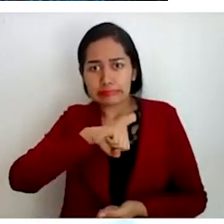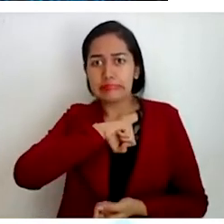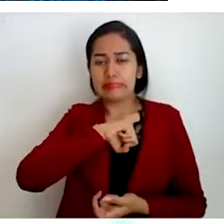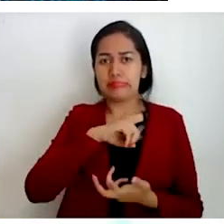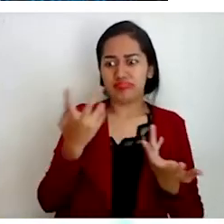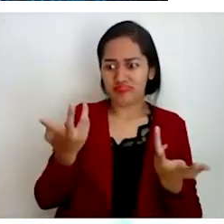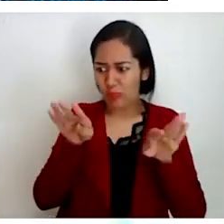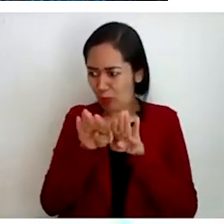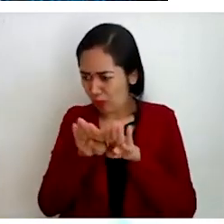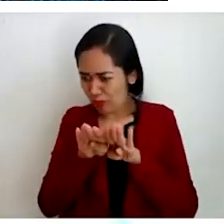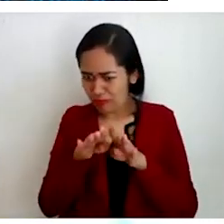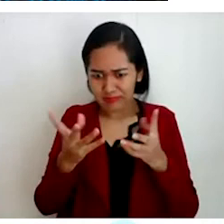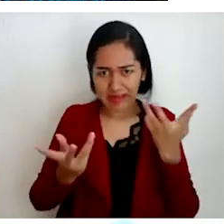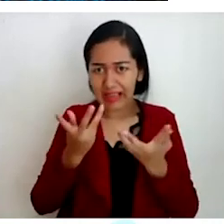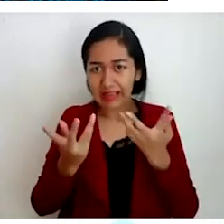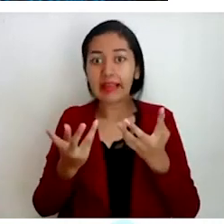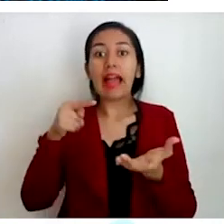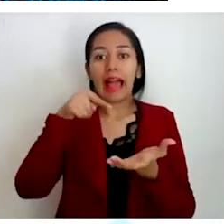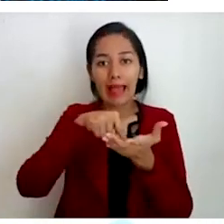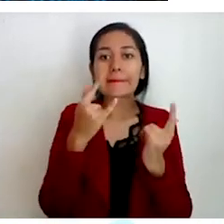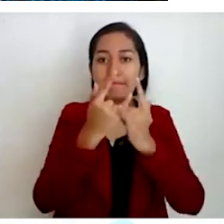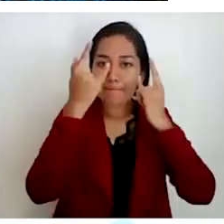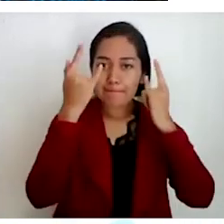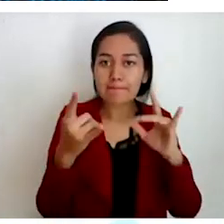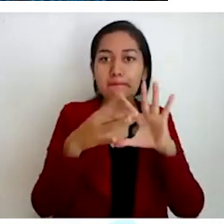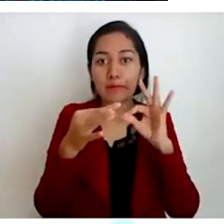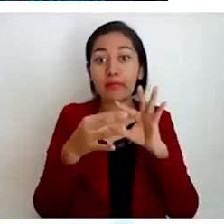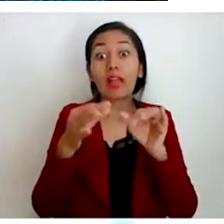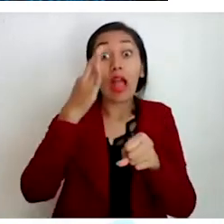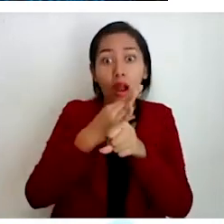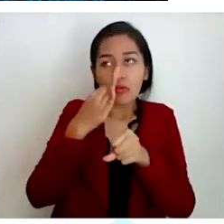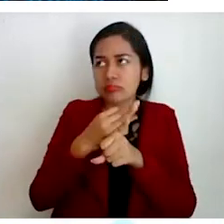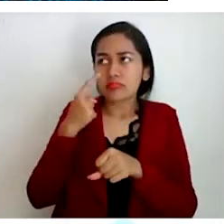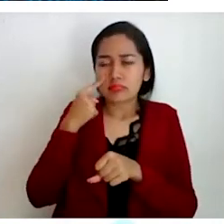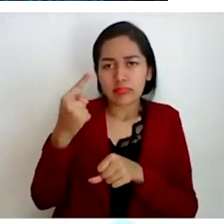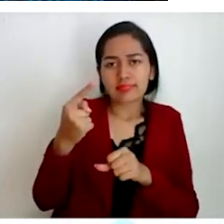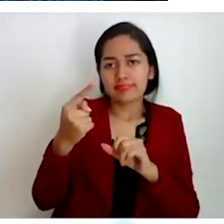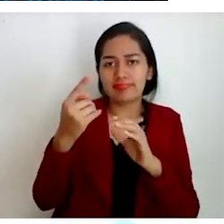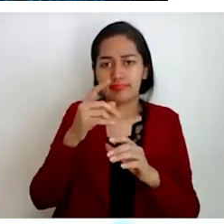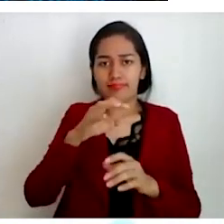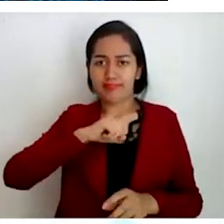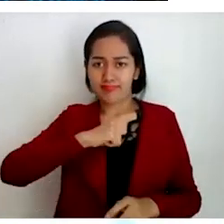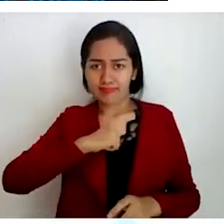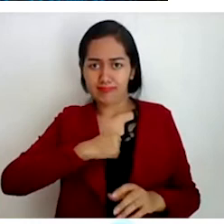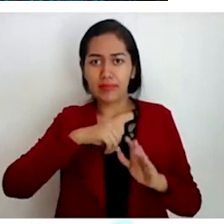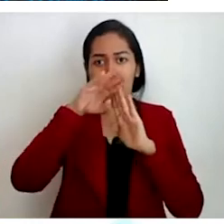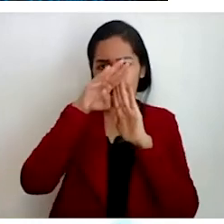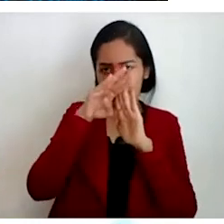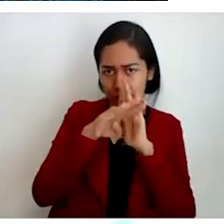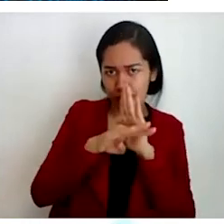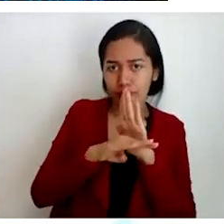por fortuna ha disminuido, no se ha controlado del todo, pero sí ha habido ciertamente